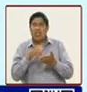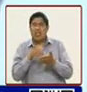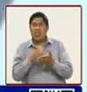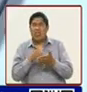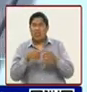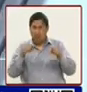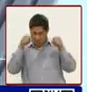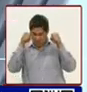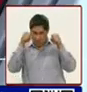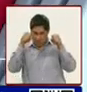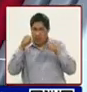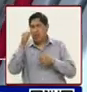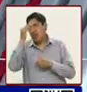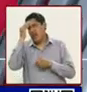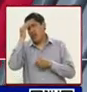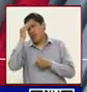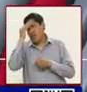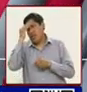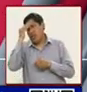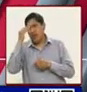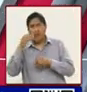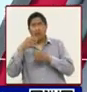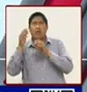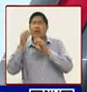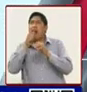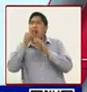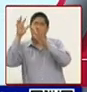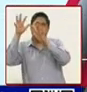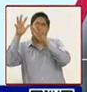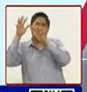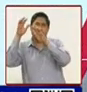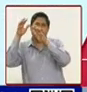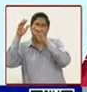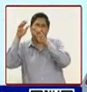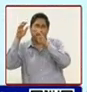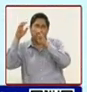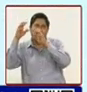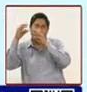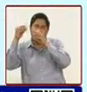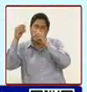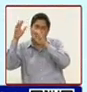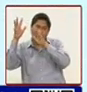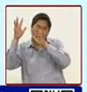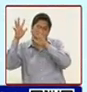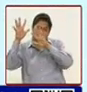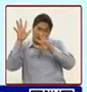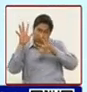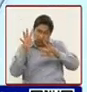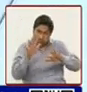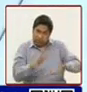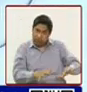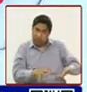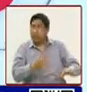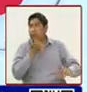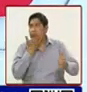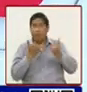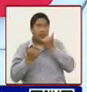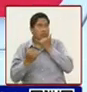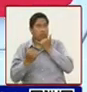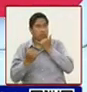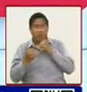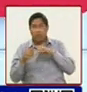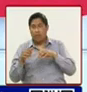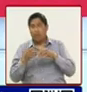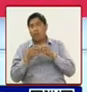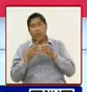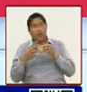de Mapiri. Se sabe que el remojo de la tierra habría ocasionado que este enorme bloque de tierra caiga y